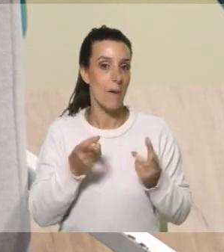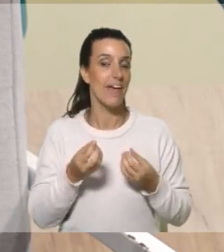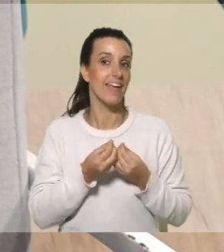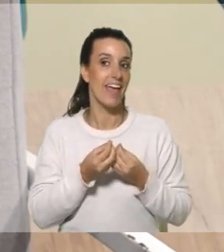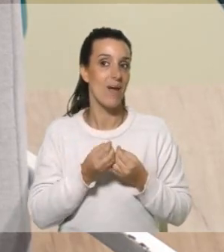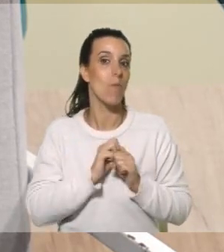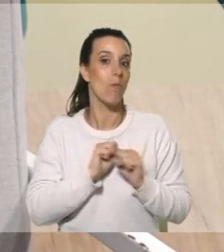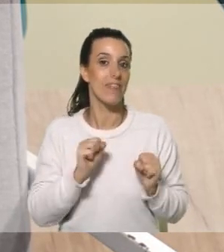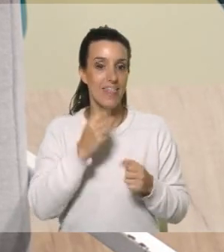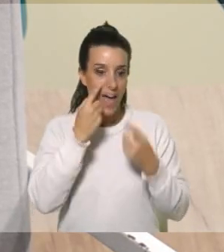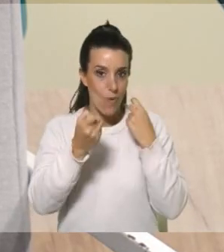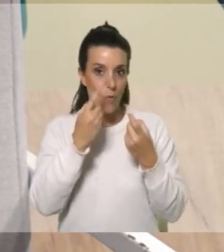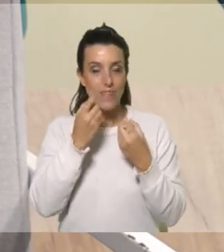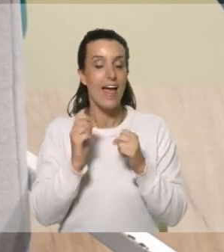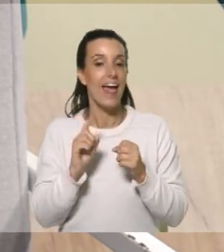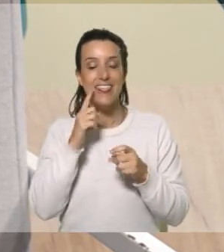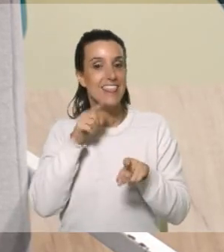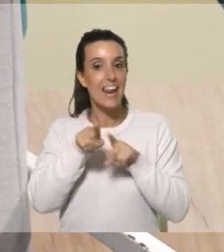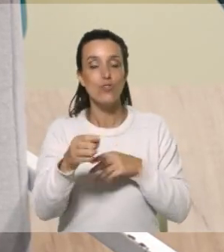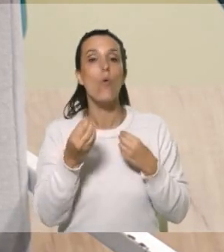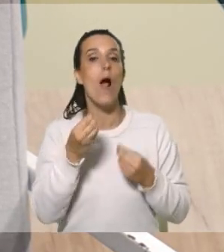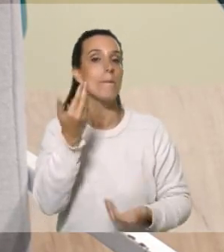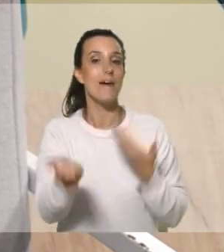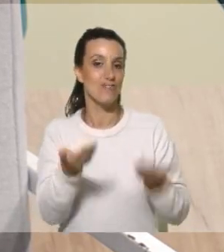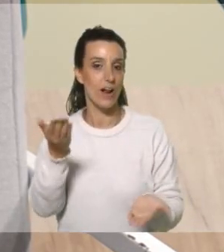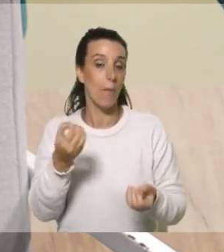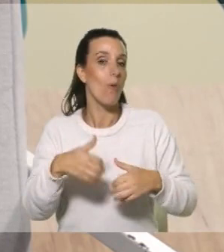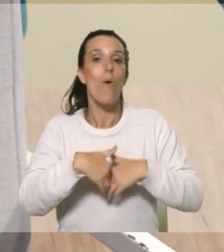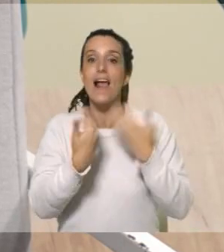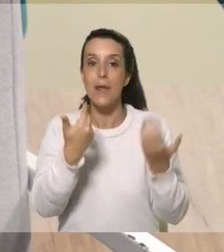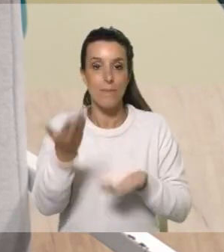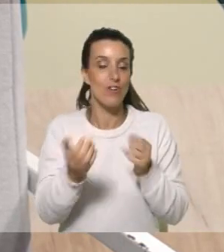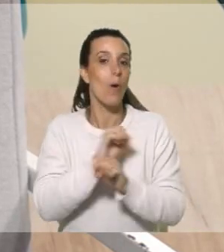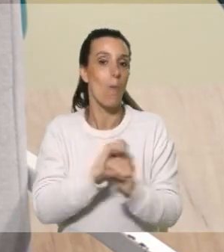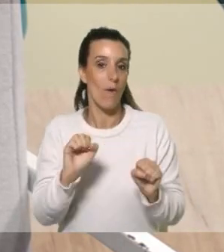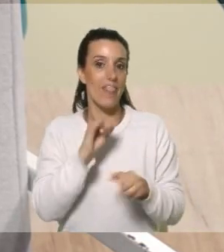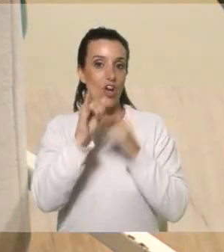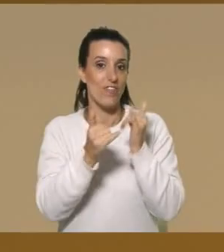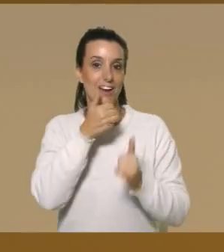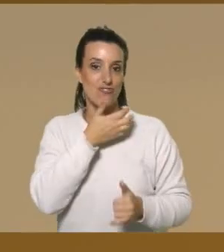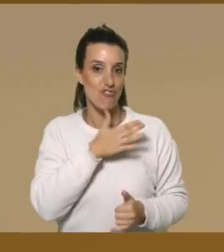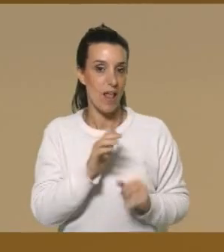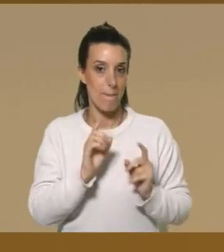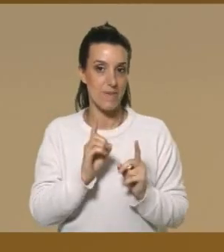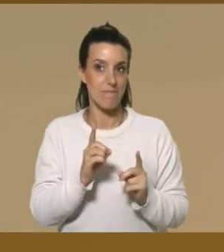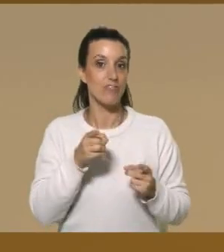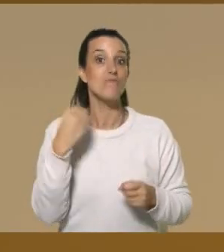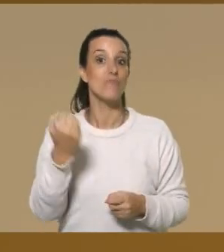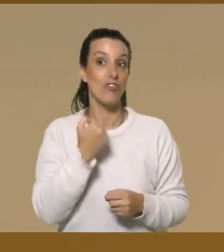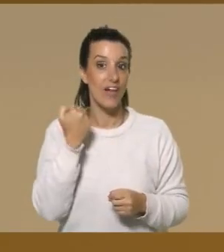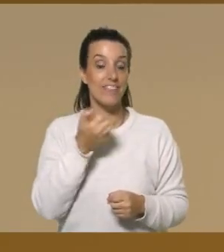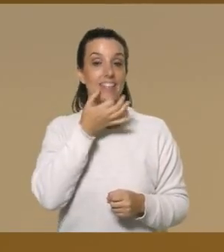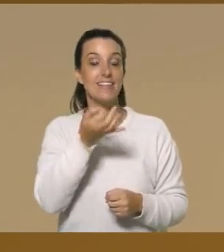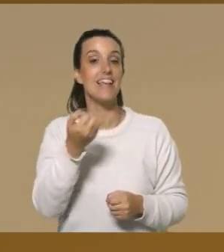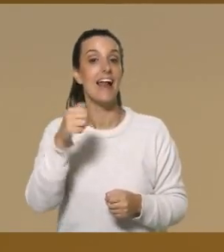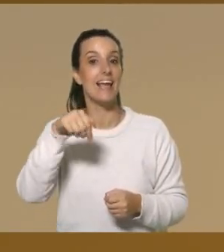que te permite identificarte desde el primer momento con cualquiera de los personajes porque cualquiera de los personajes puede contar esta historia y eso está es bien importante lo